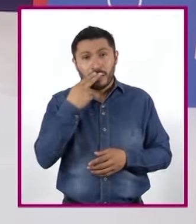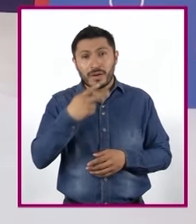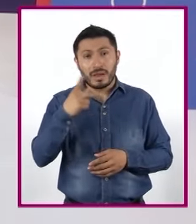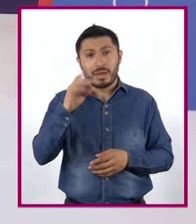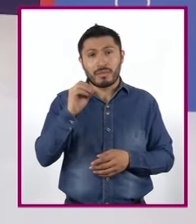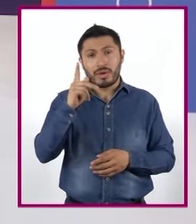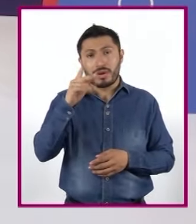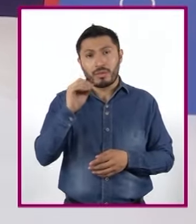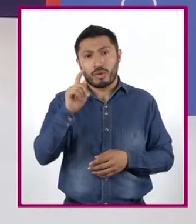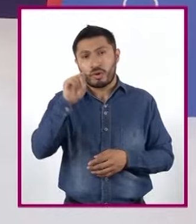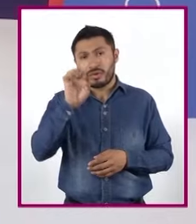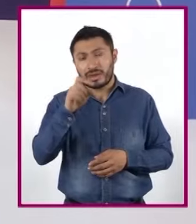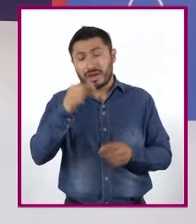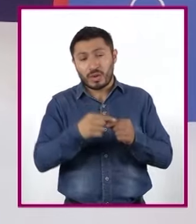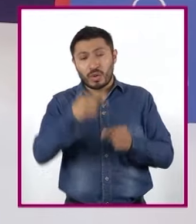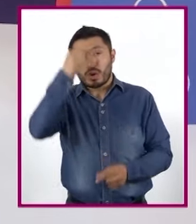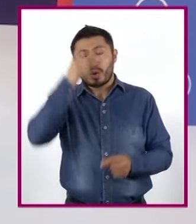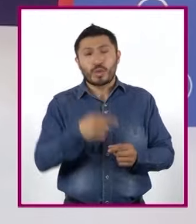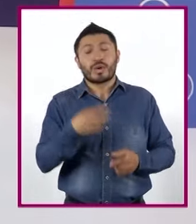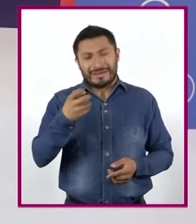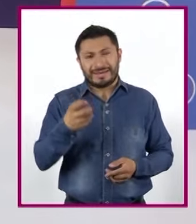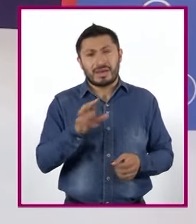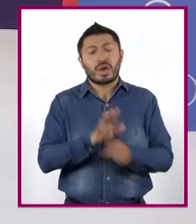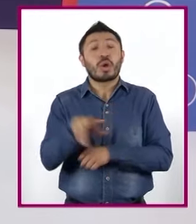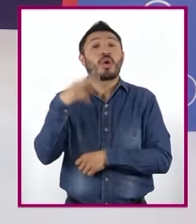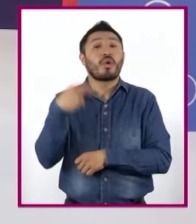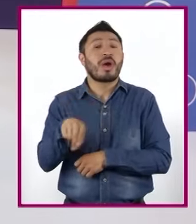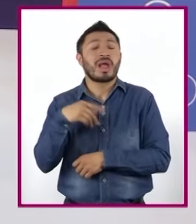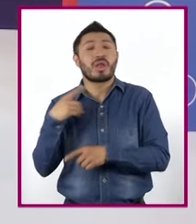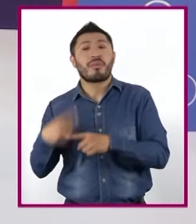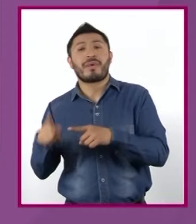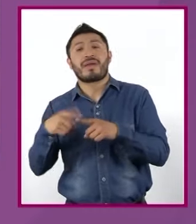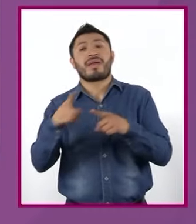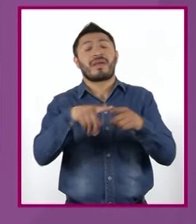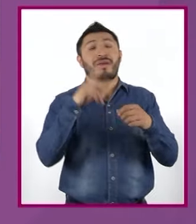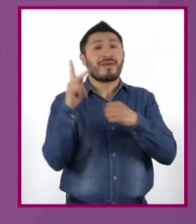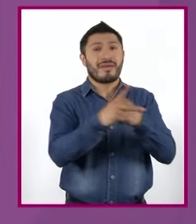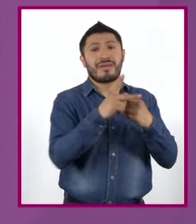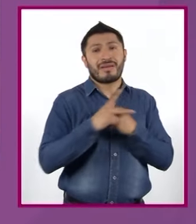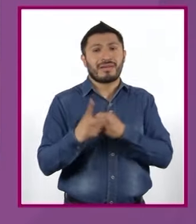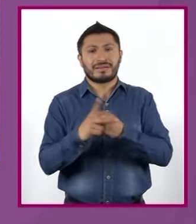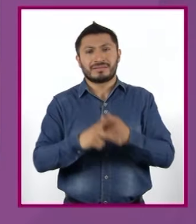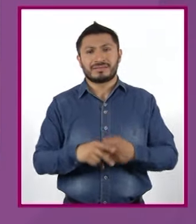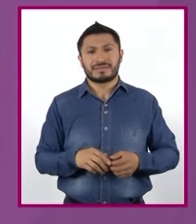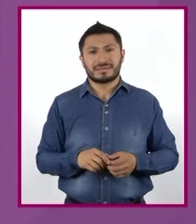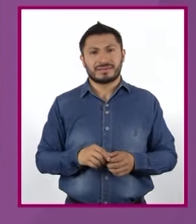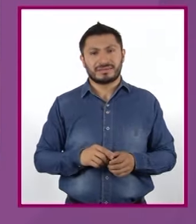popote? Veamos cómo se les llama en diferentes países.